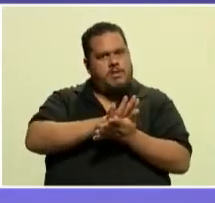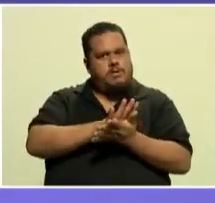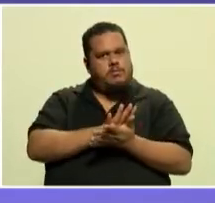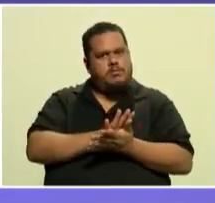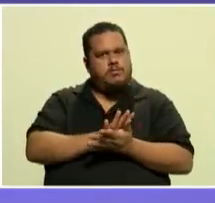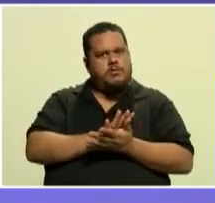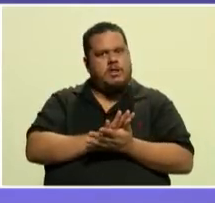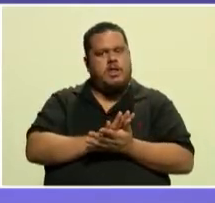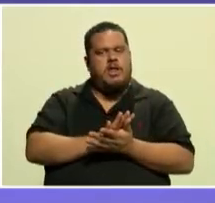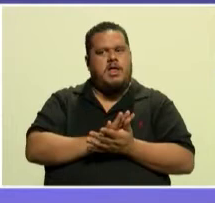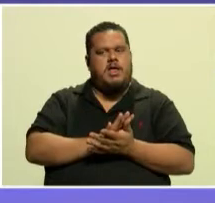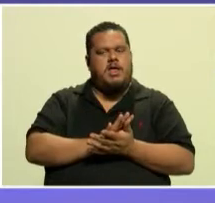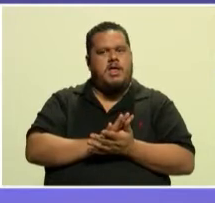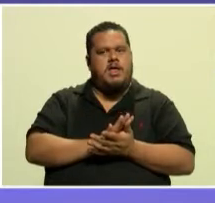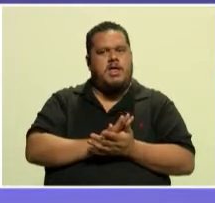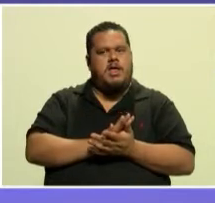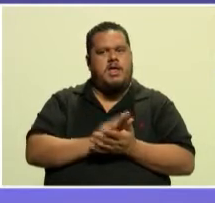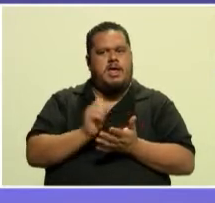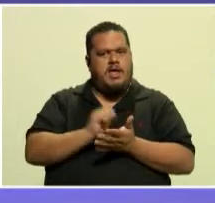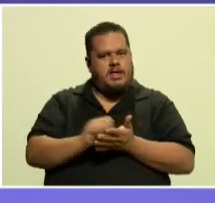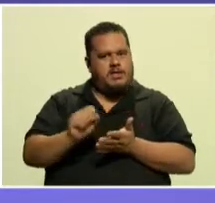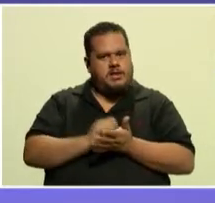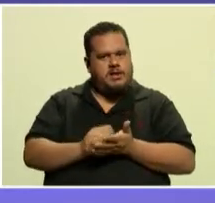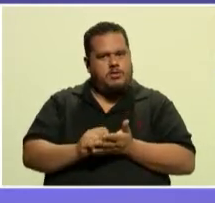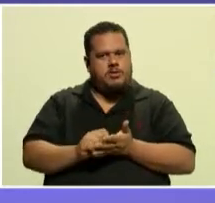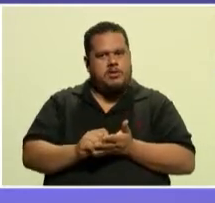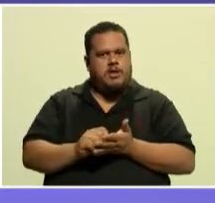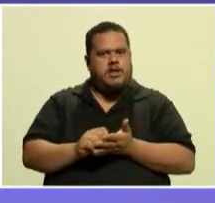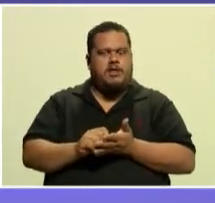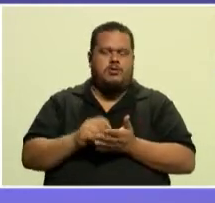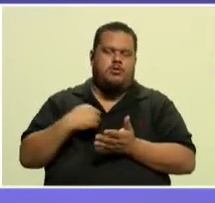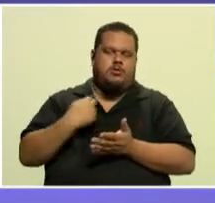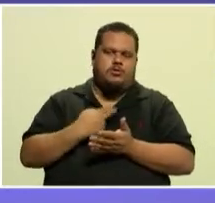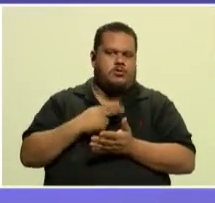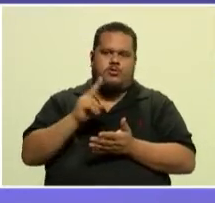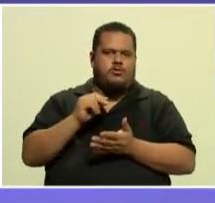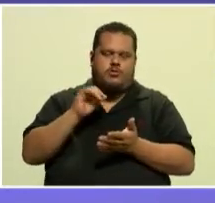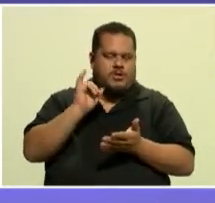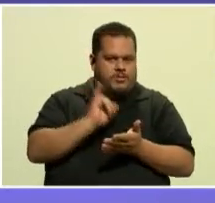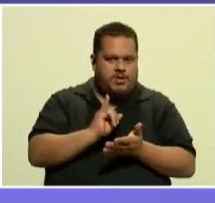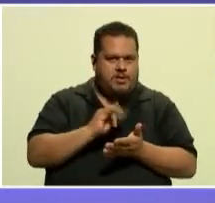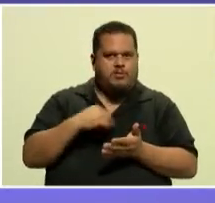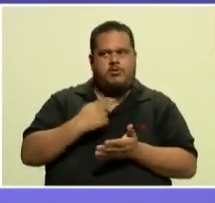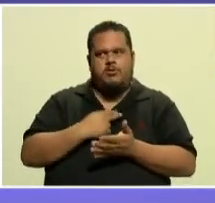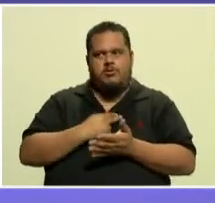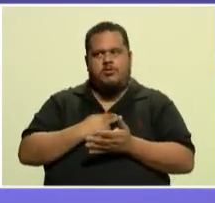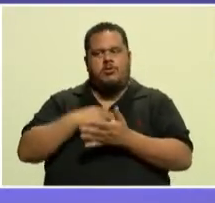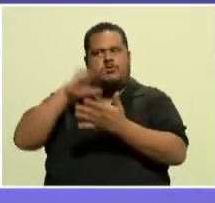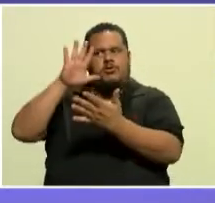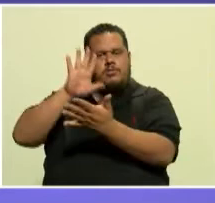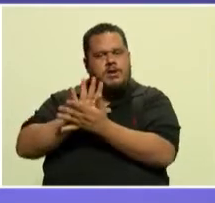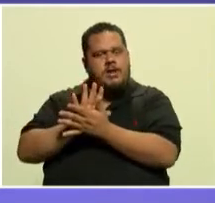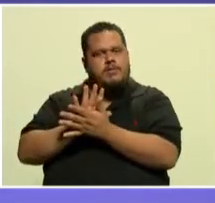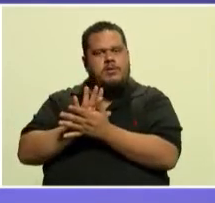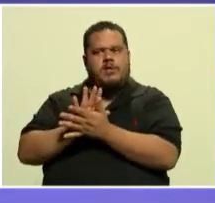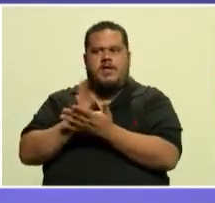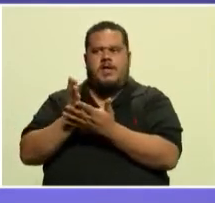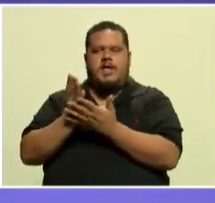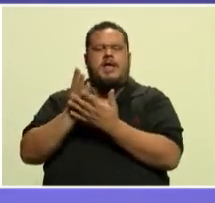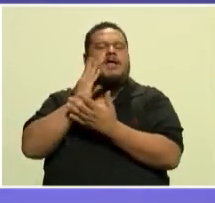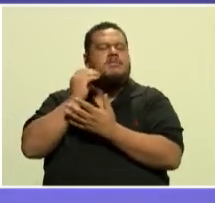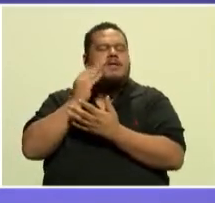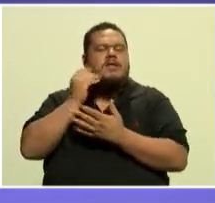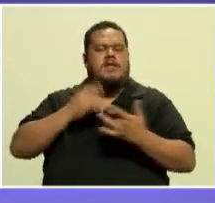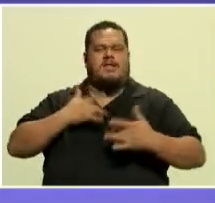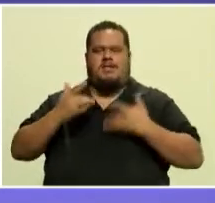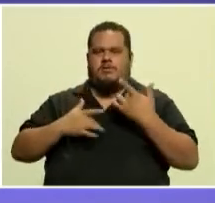en textos escritos y en ensayos, plasmamos en experiencias sensoriales,